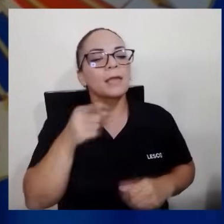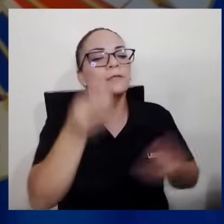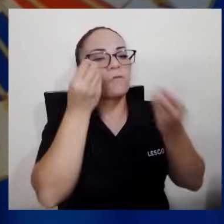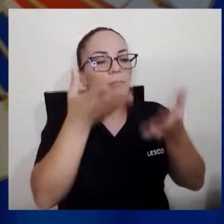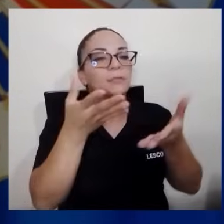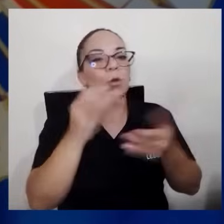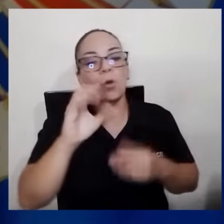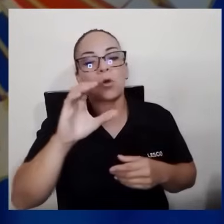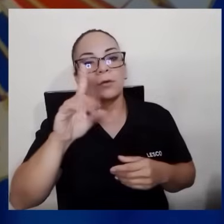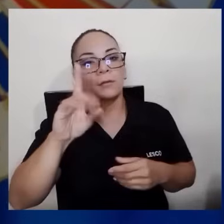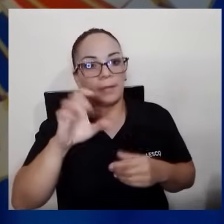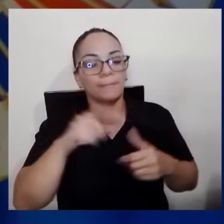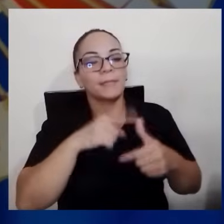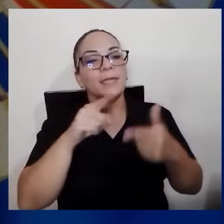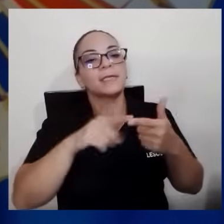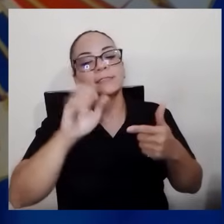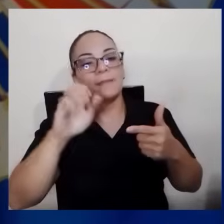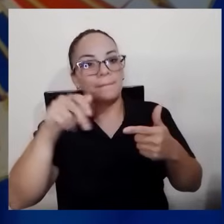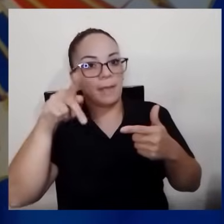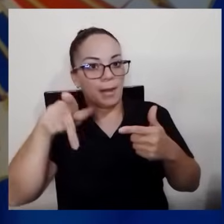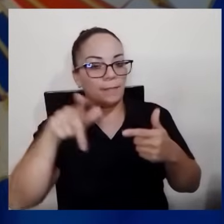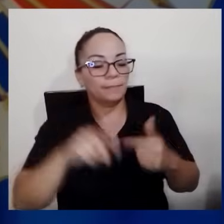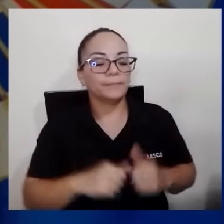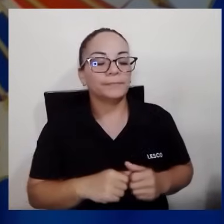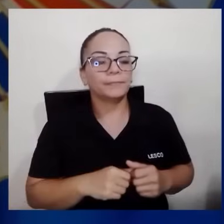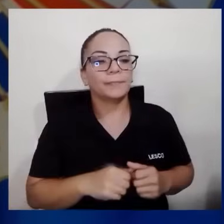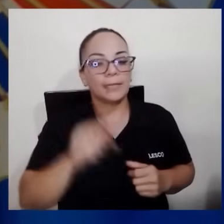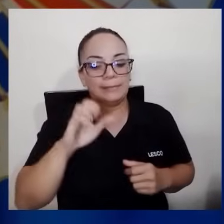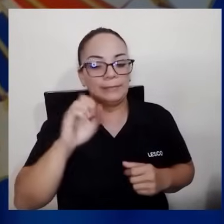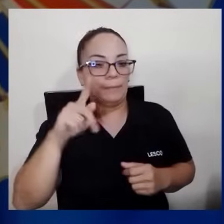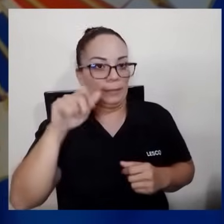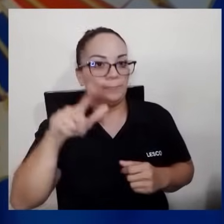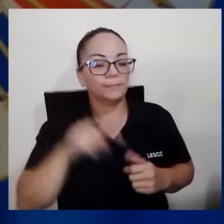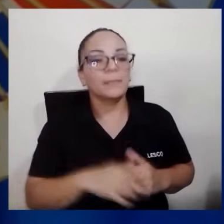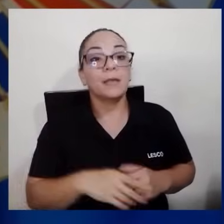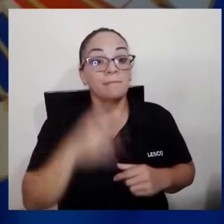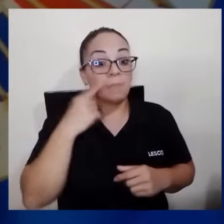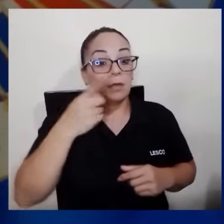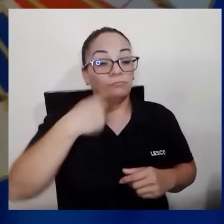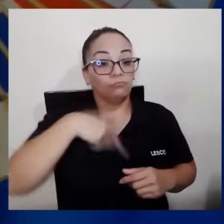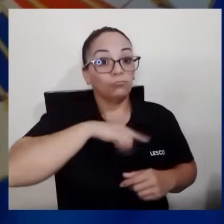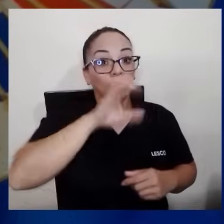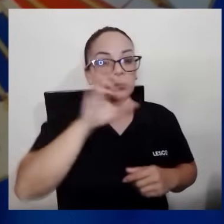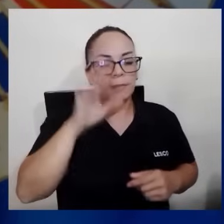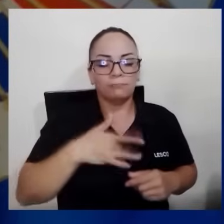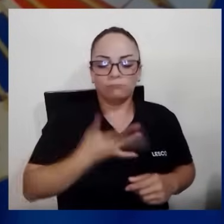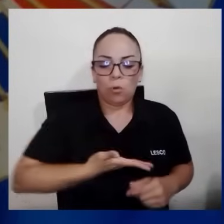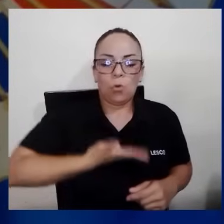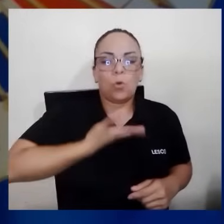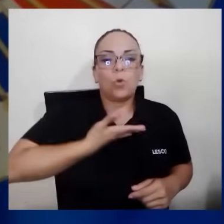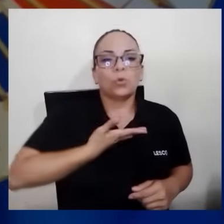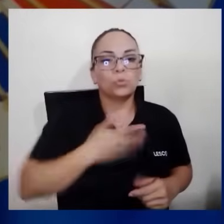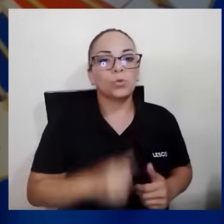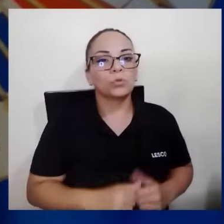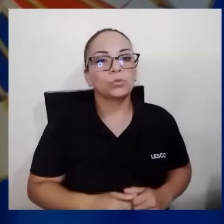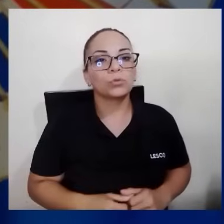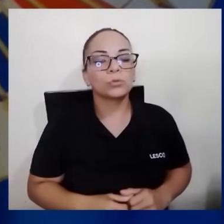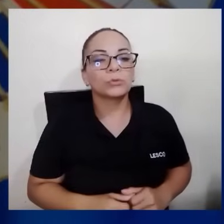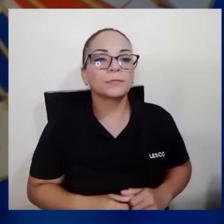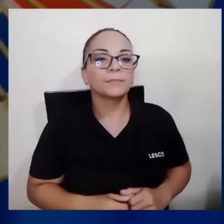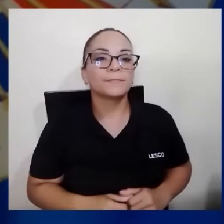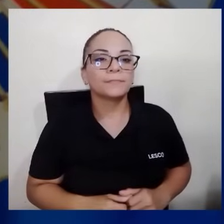la cepal Costa Rica nos sentimos orgullosos ha